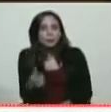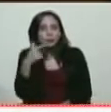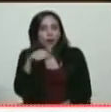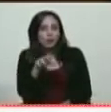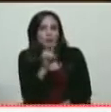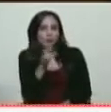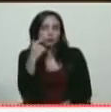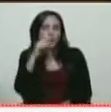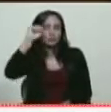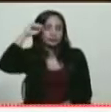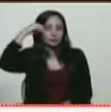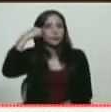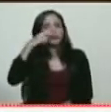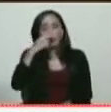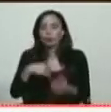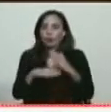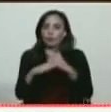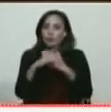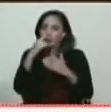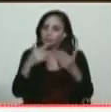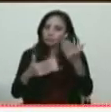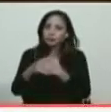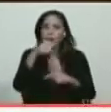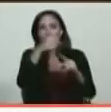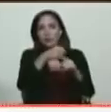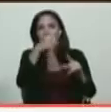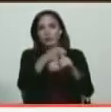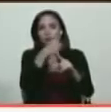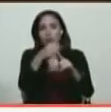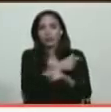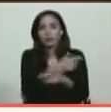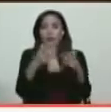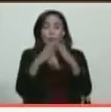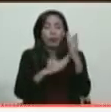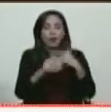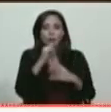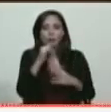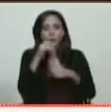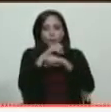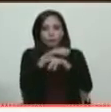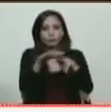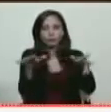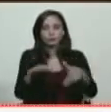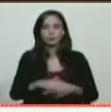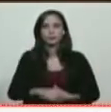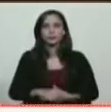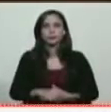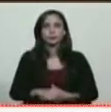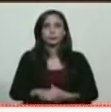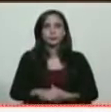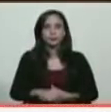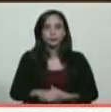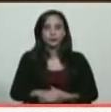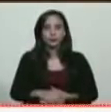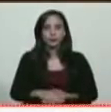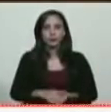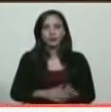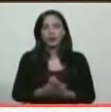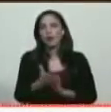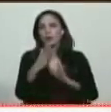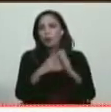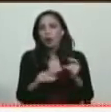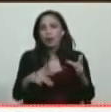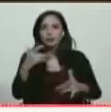Y bueno, hoy por hoy continúa entonces la batalla a través de las redes sociales, ya lo decía el viceministro, a través de las diferentes